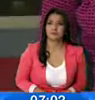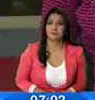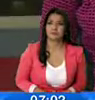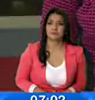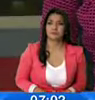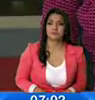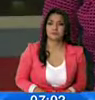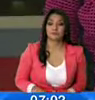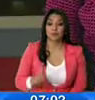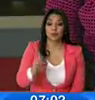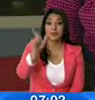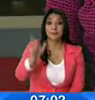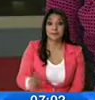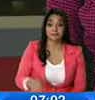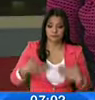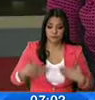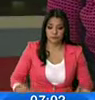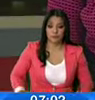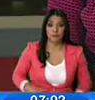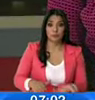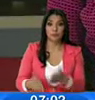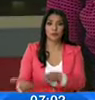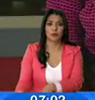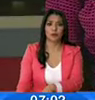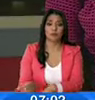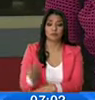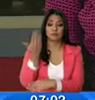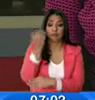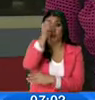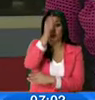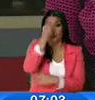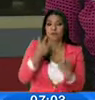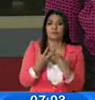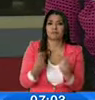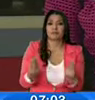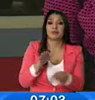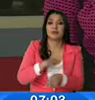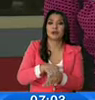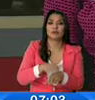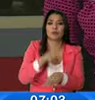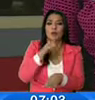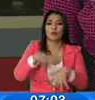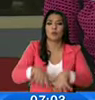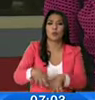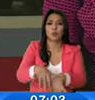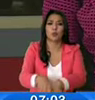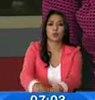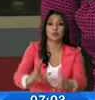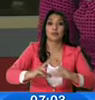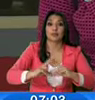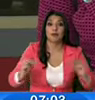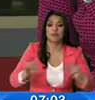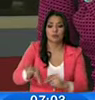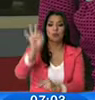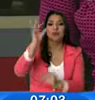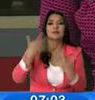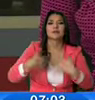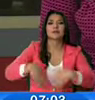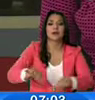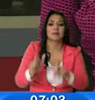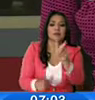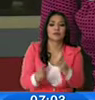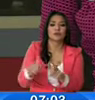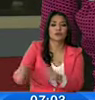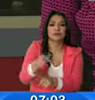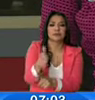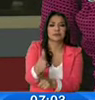cuerpo sin vida de una persona que estaba desaparecida desde el pasado domingo tras ser arrastrado por la corriente del río Napo fue encontrado por habitantes de